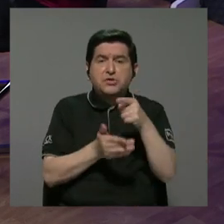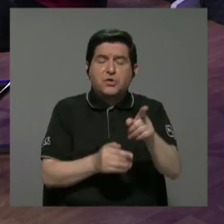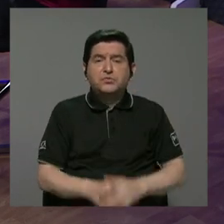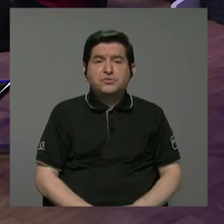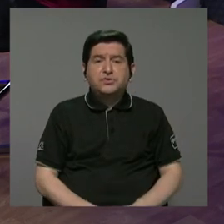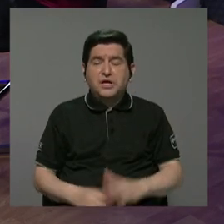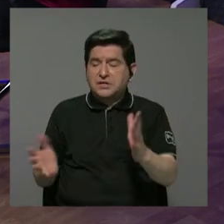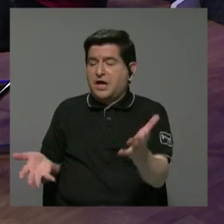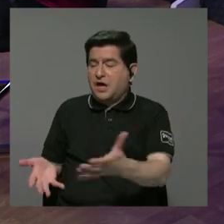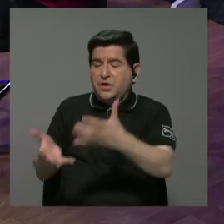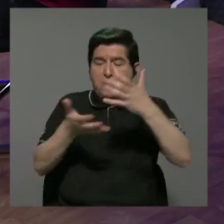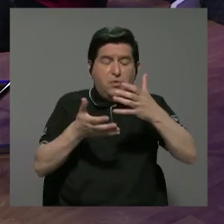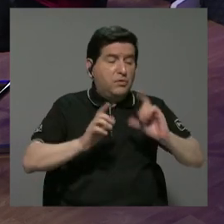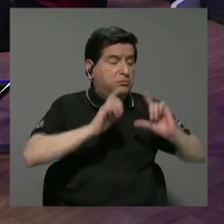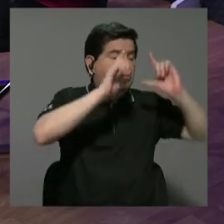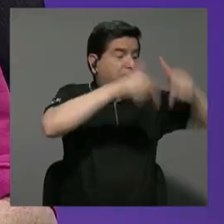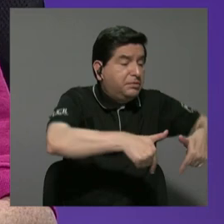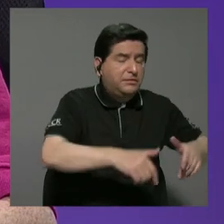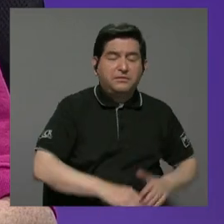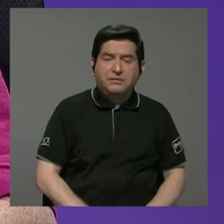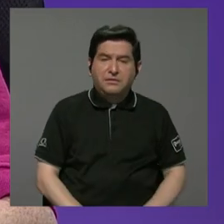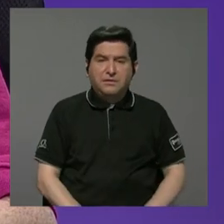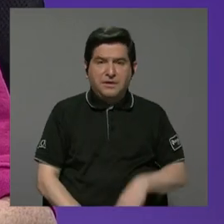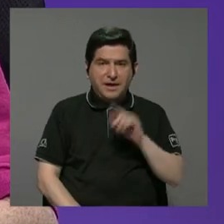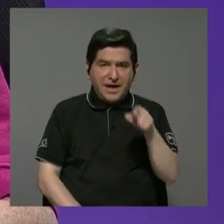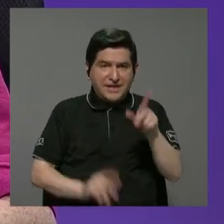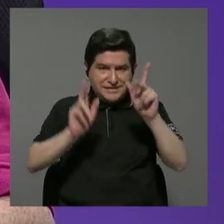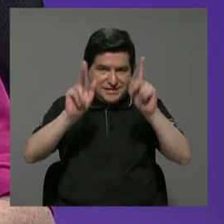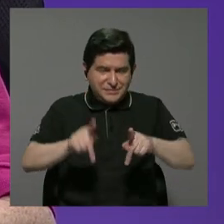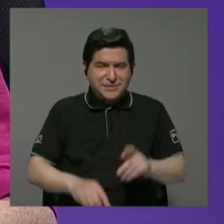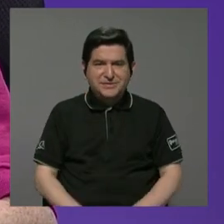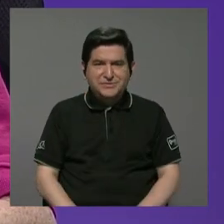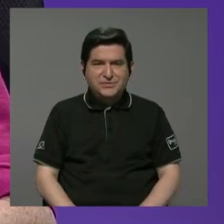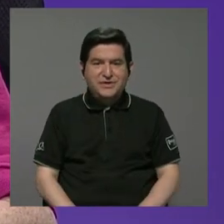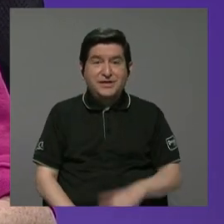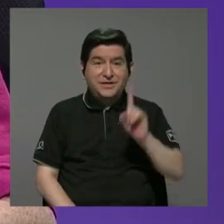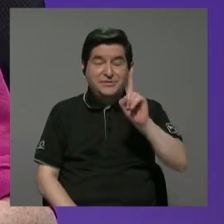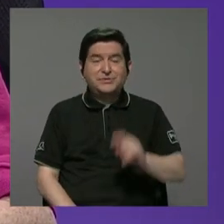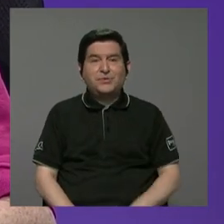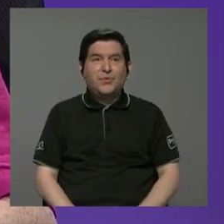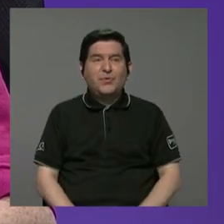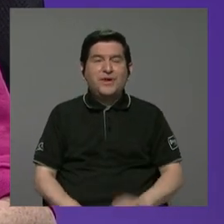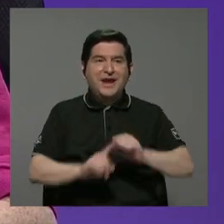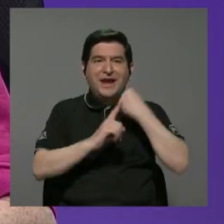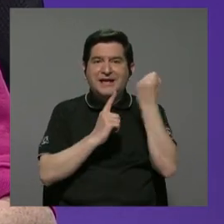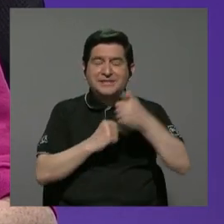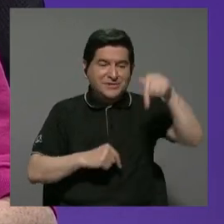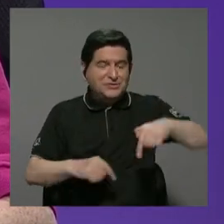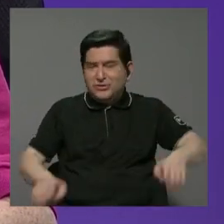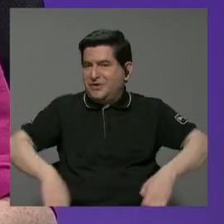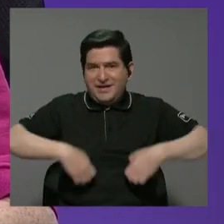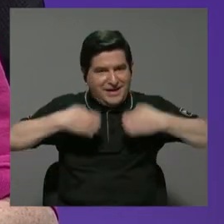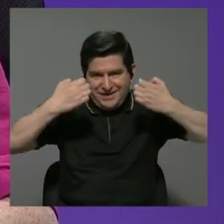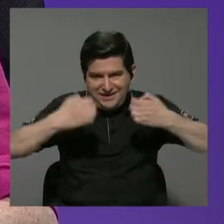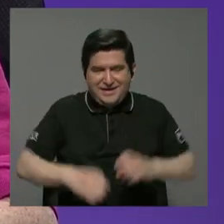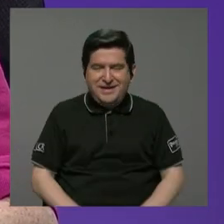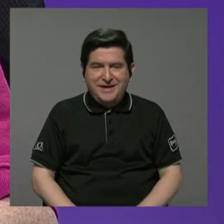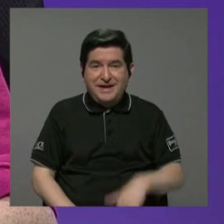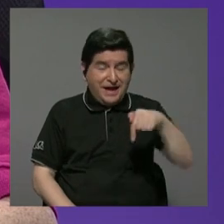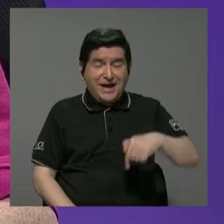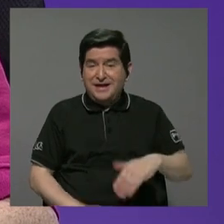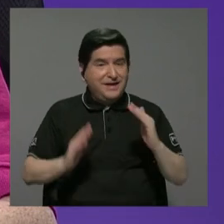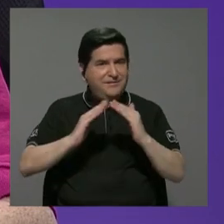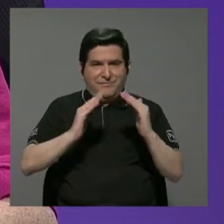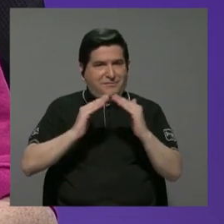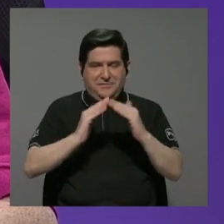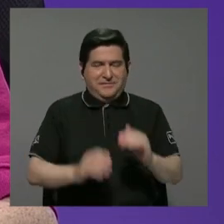basura? Eso es lo que iba a decir, estas son personas que tienen un paréntesis existencial, no estuvieron, punto. Entonces de